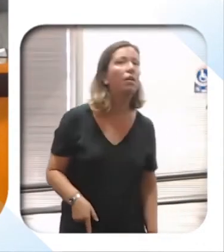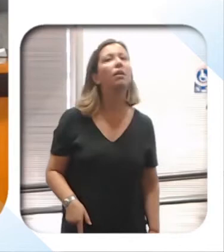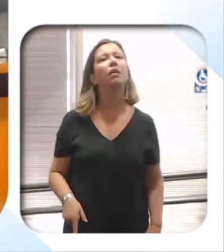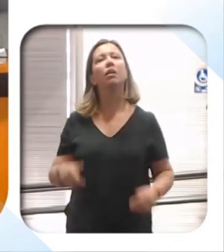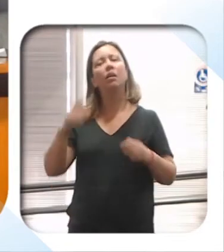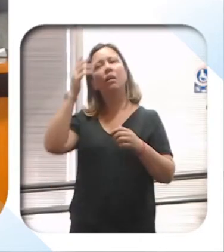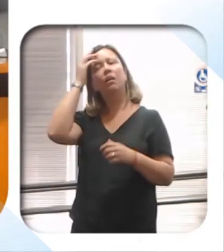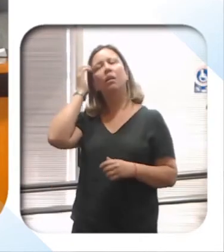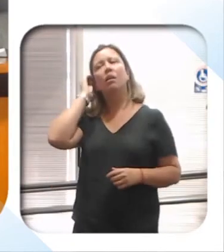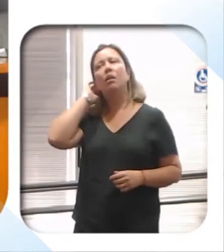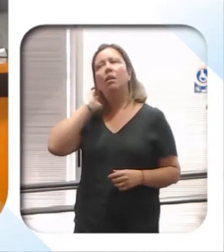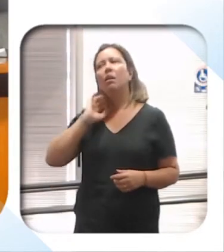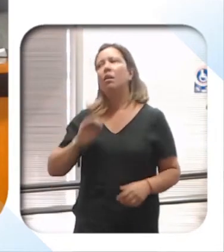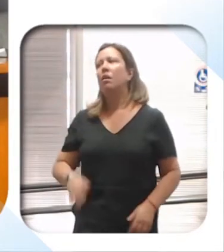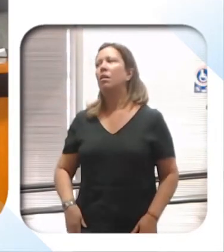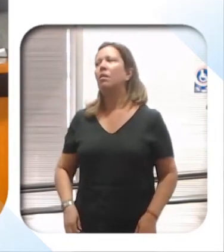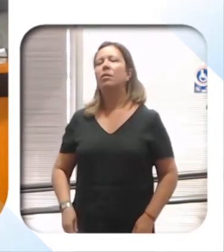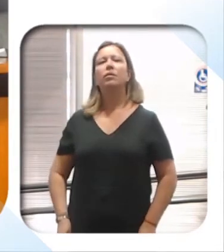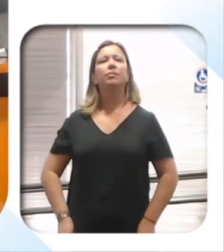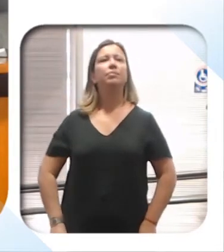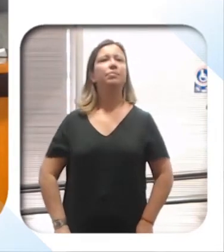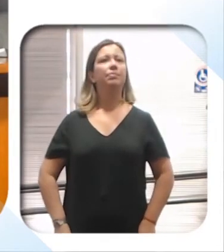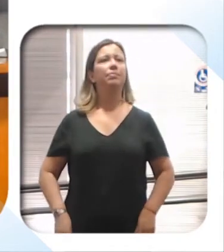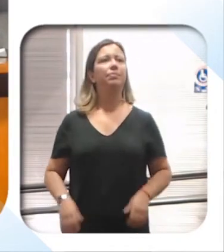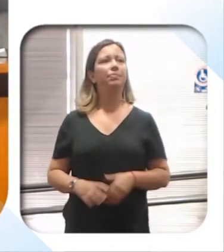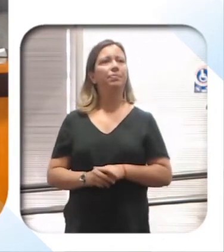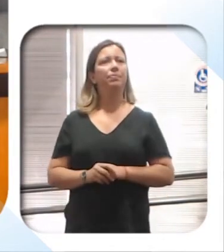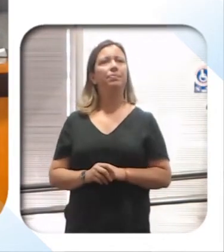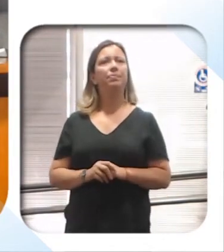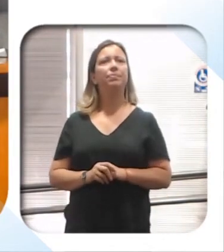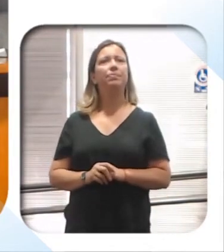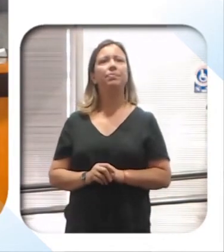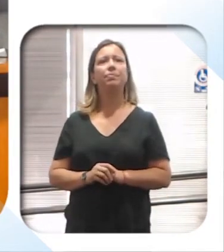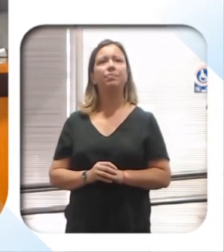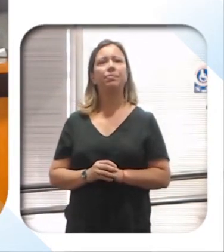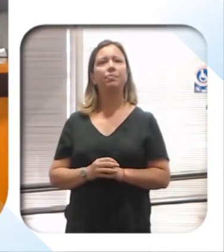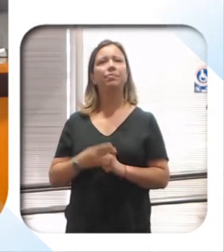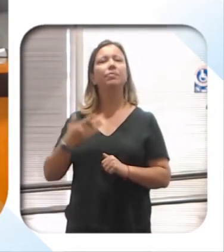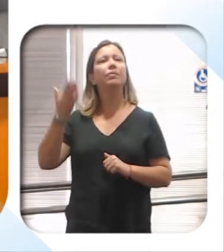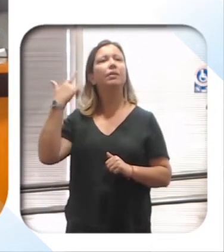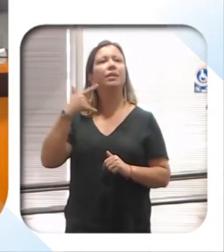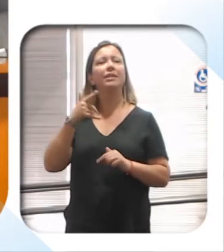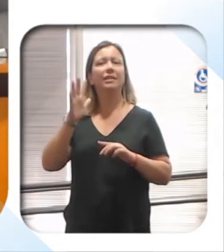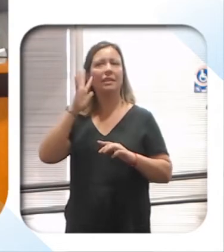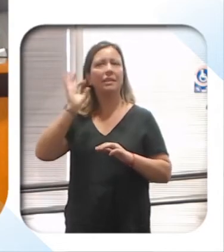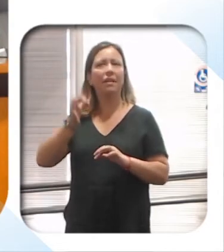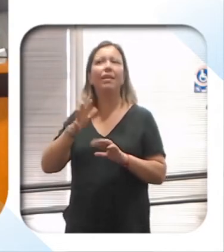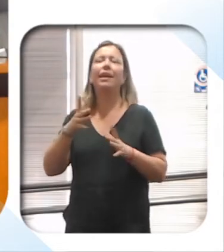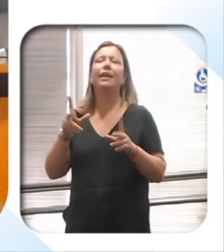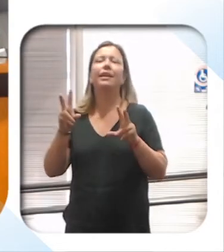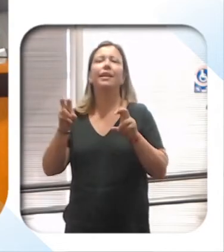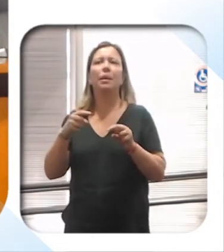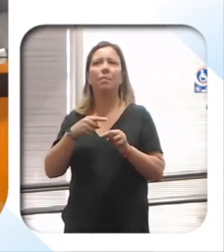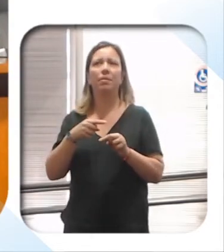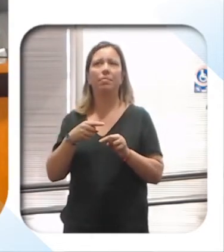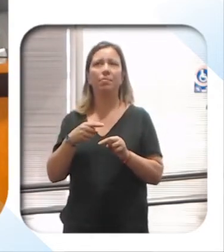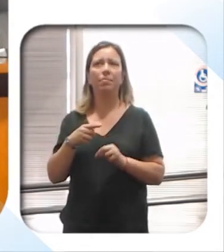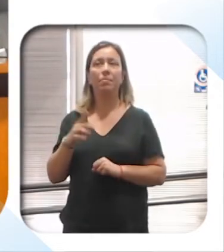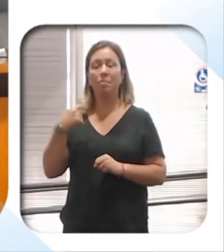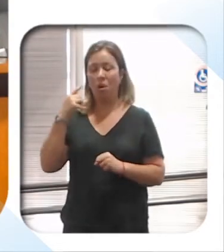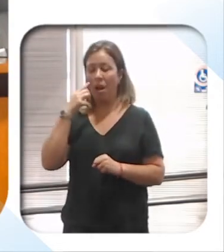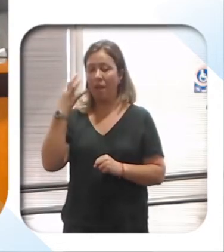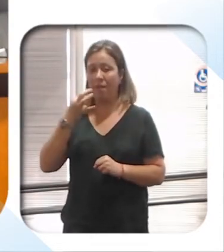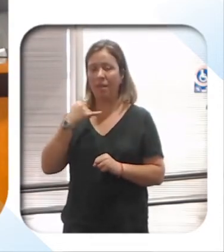anteriores integrantes de la misma sabían de qué se trataba esto, pero en realidad hemos ido